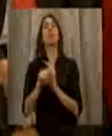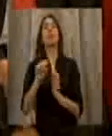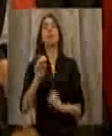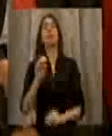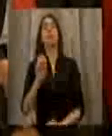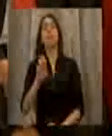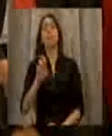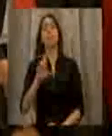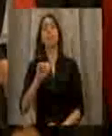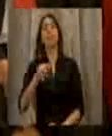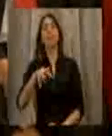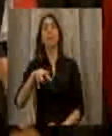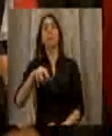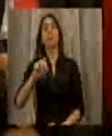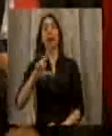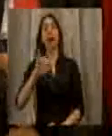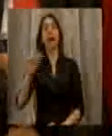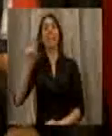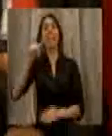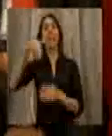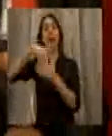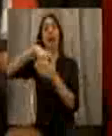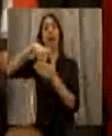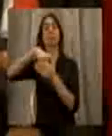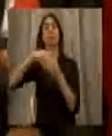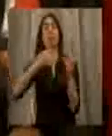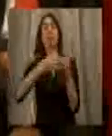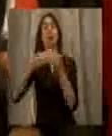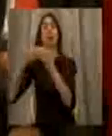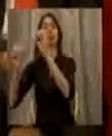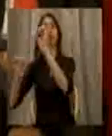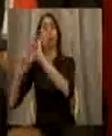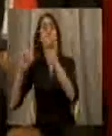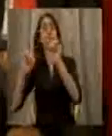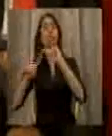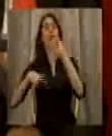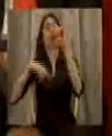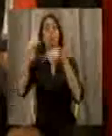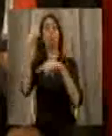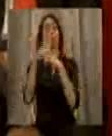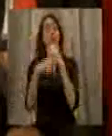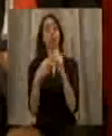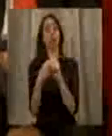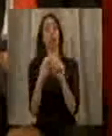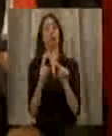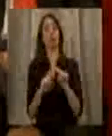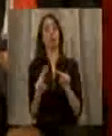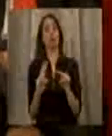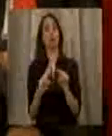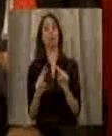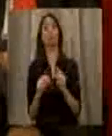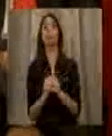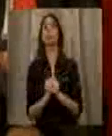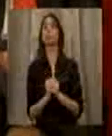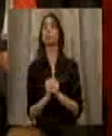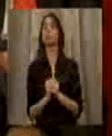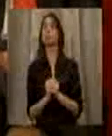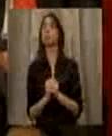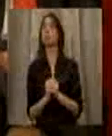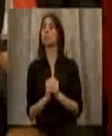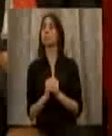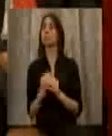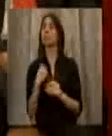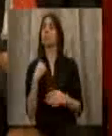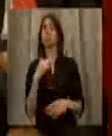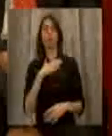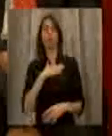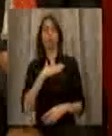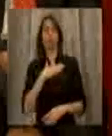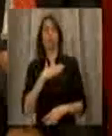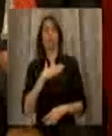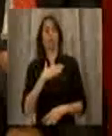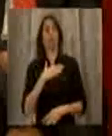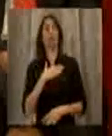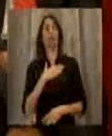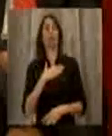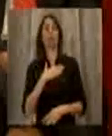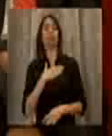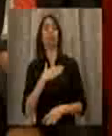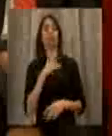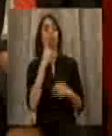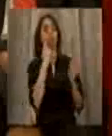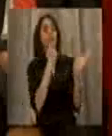aplicada durante el próximo año y, por lo tanto, quiero en este sentido